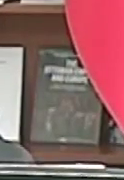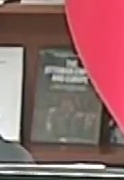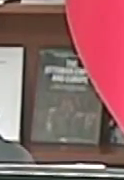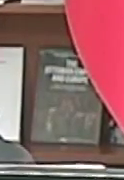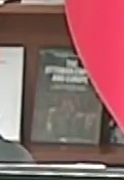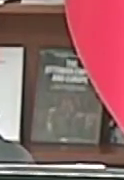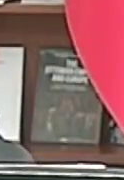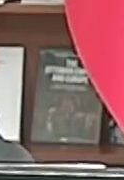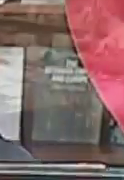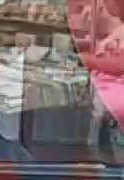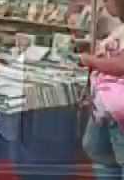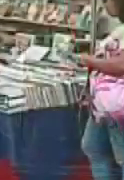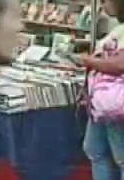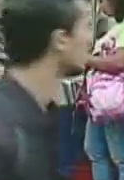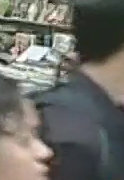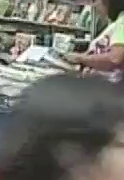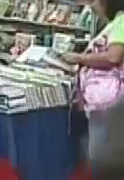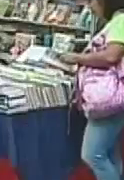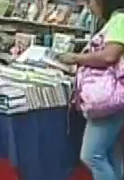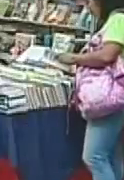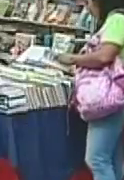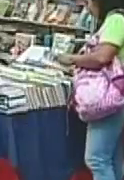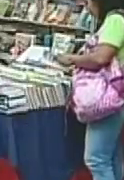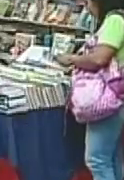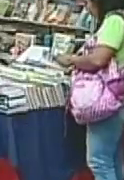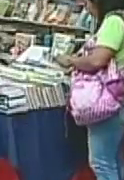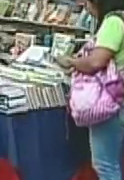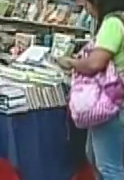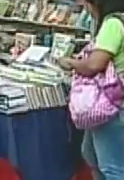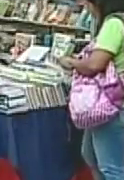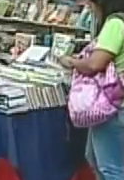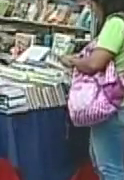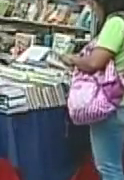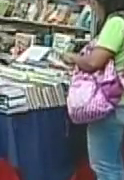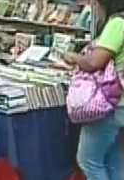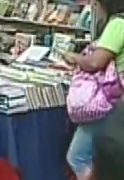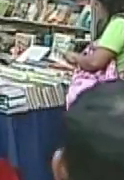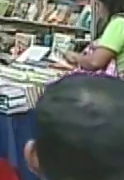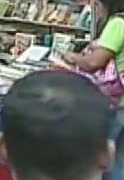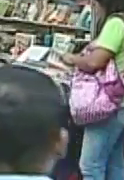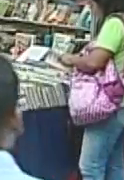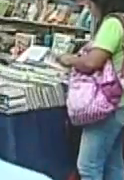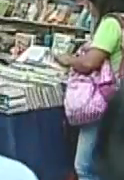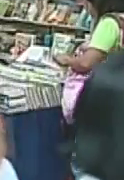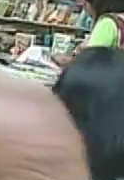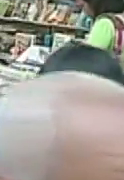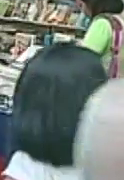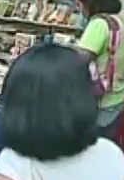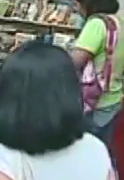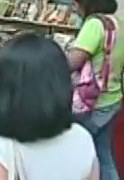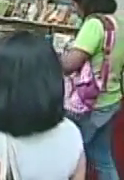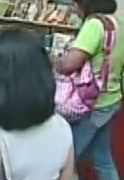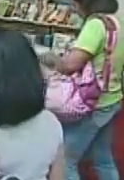la madre poetisa, Ana Enriqueta Terán. Ella murió el año pasado.